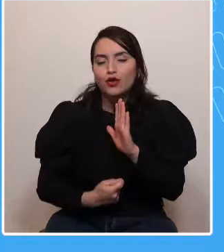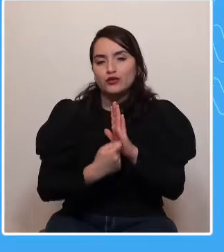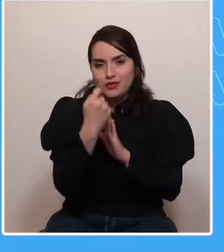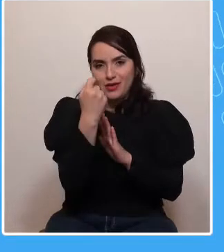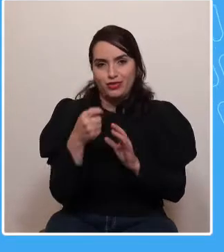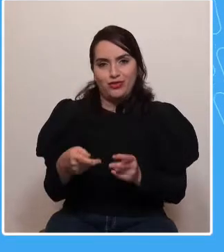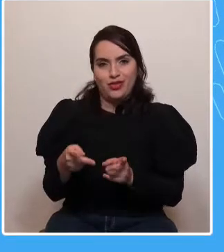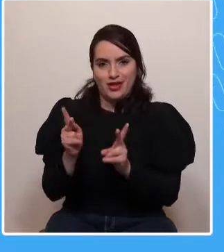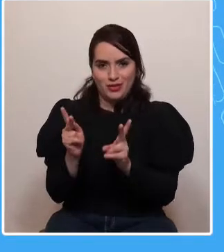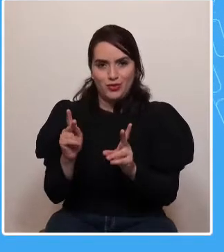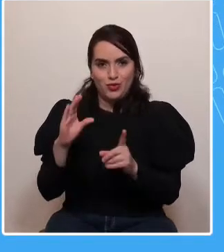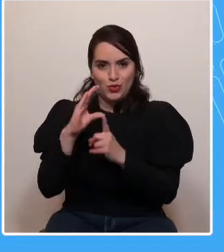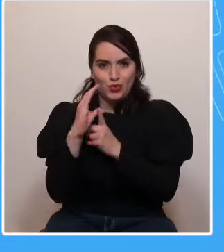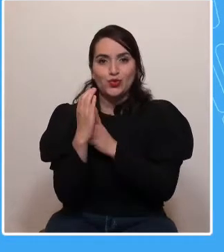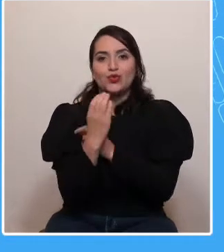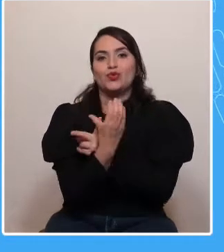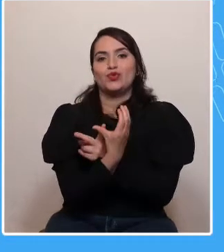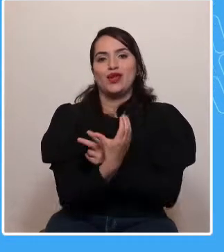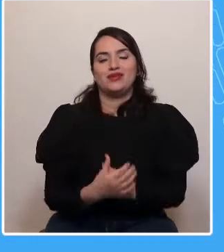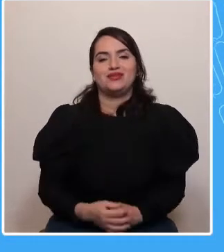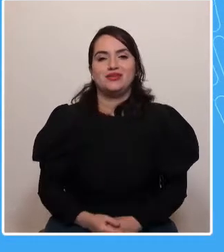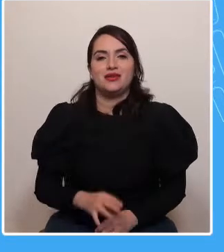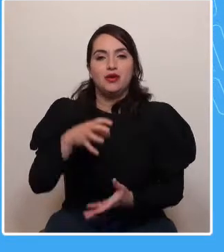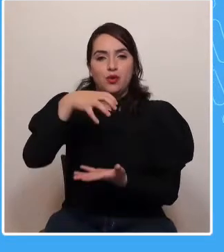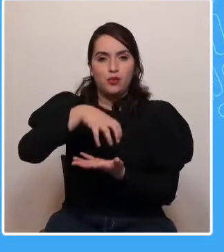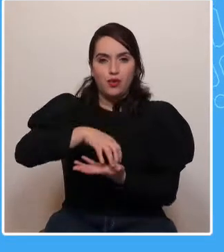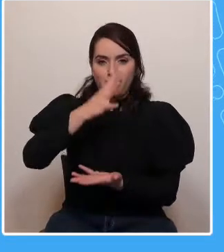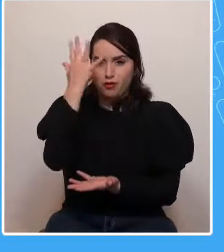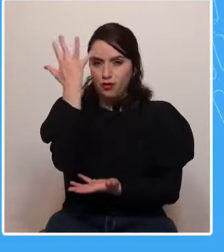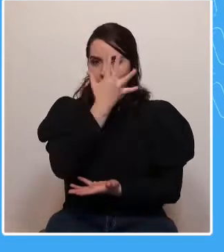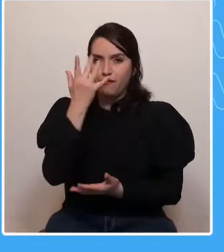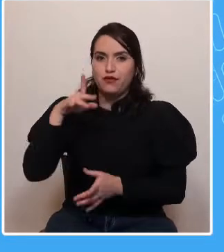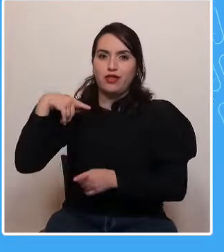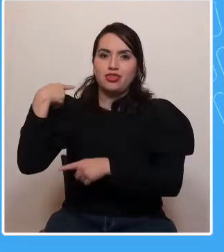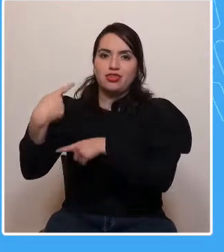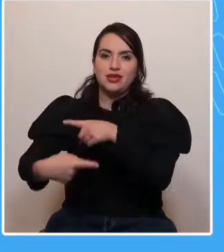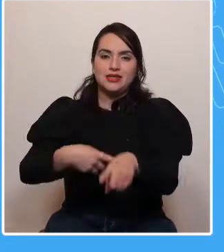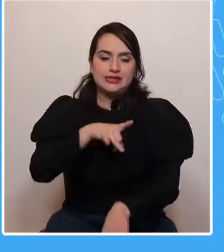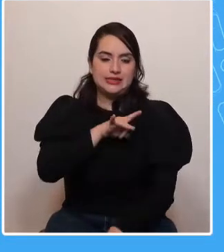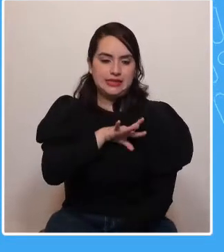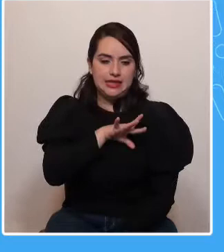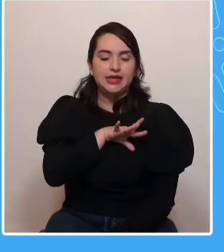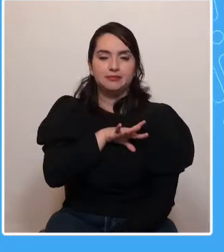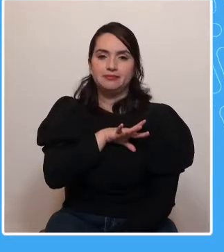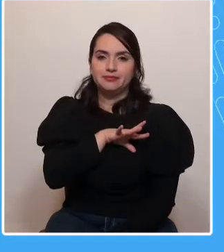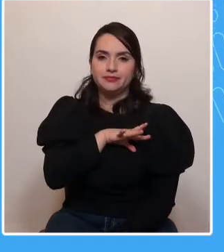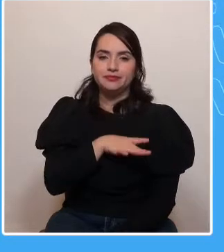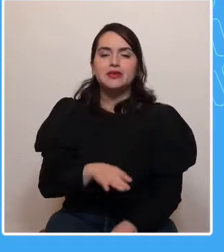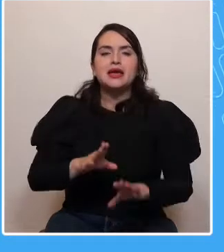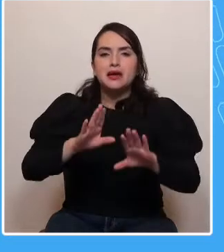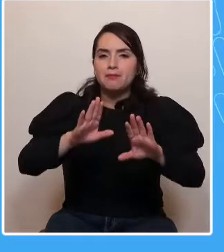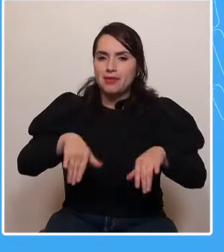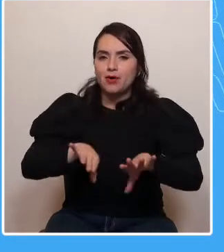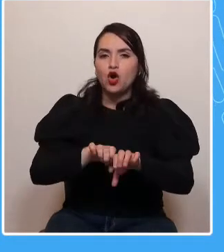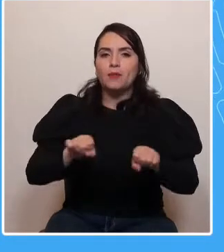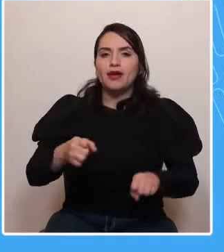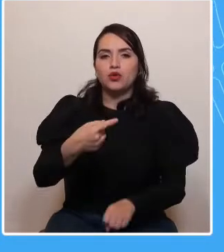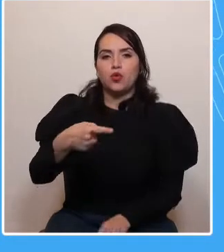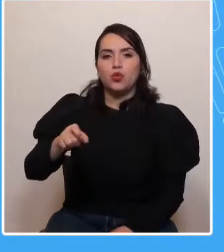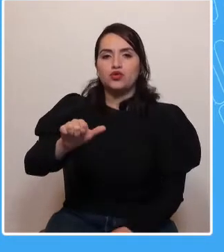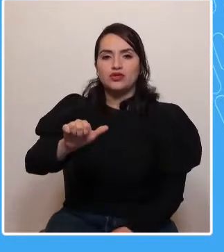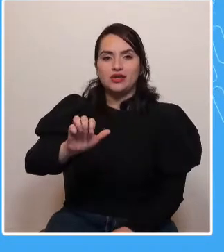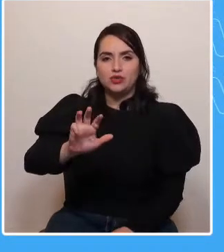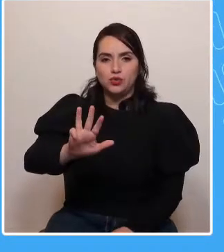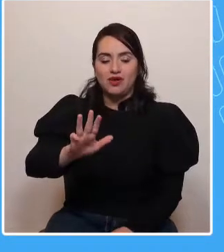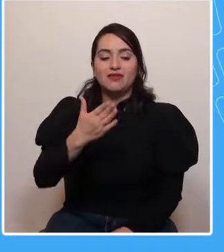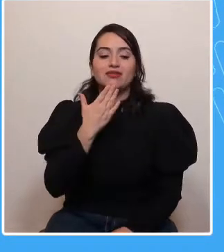derechos culturales del pueblo tribal afrodescendiente chileno en concordancia con el Convenio 169 y la